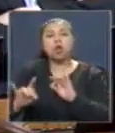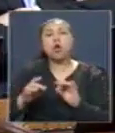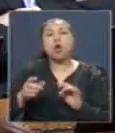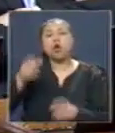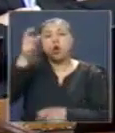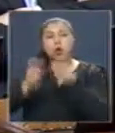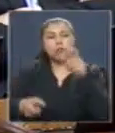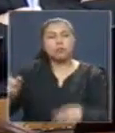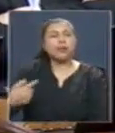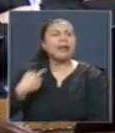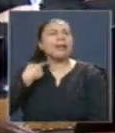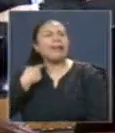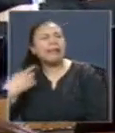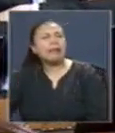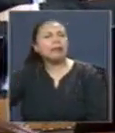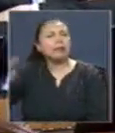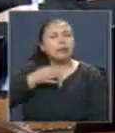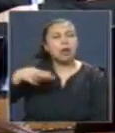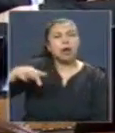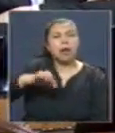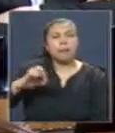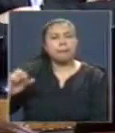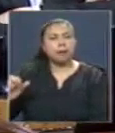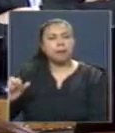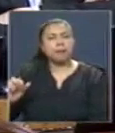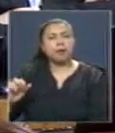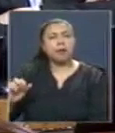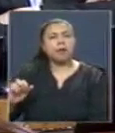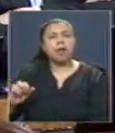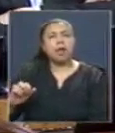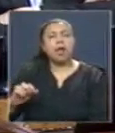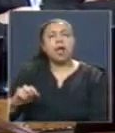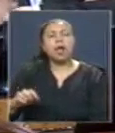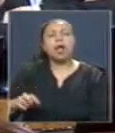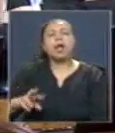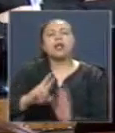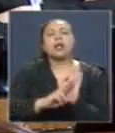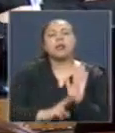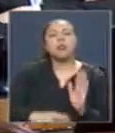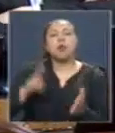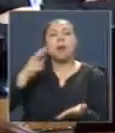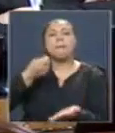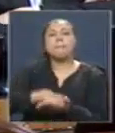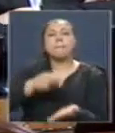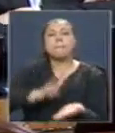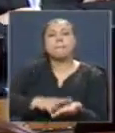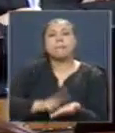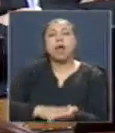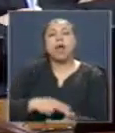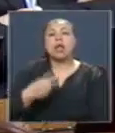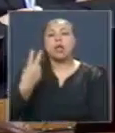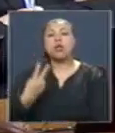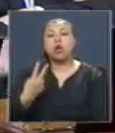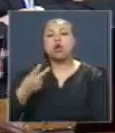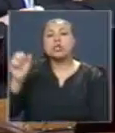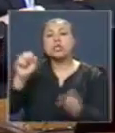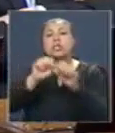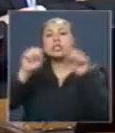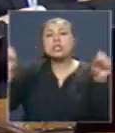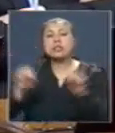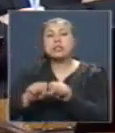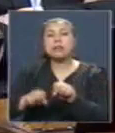propuestas. ¿Qué nos dijeron las pymes? Que el régimen tributario y dos sistemas tributarios eran algo